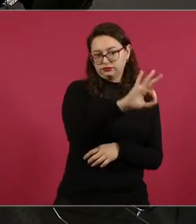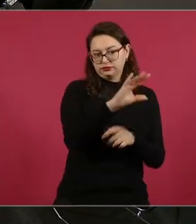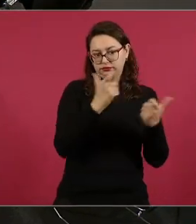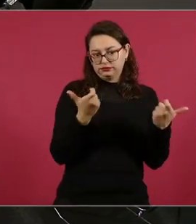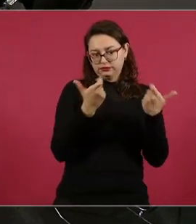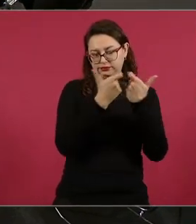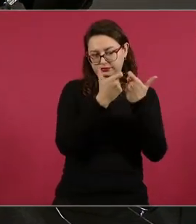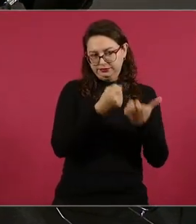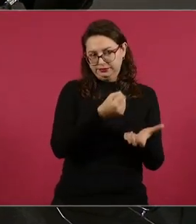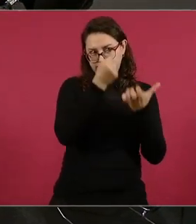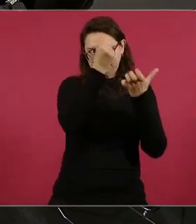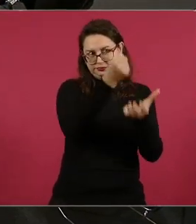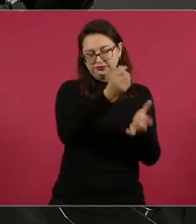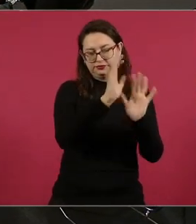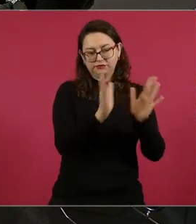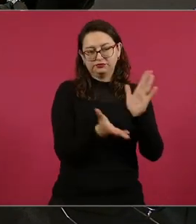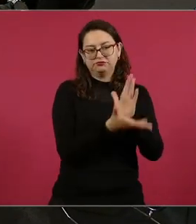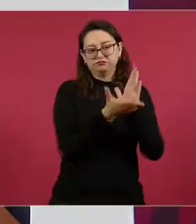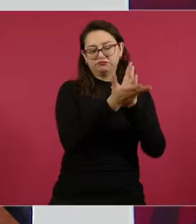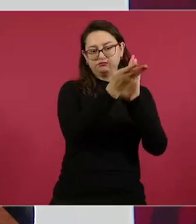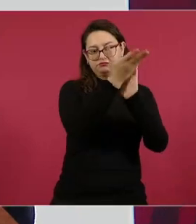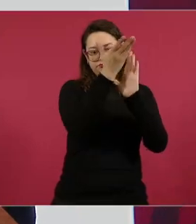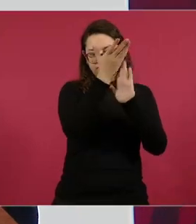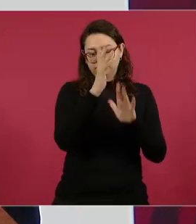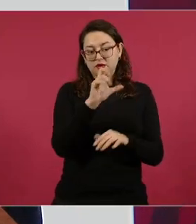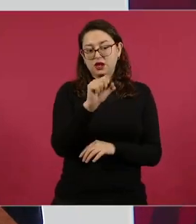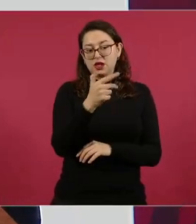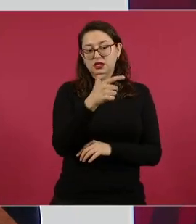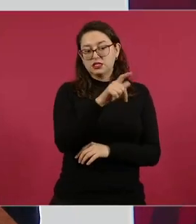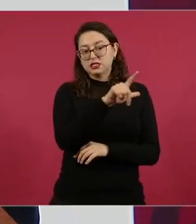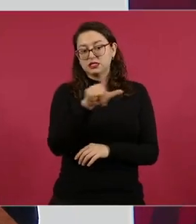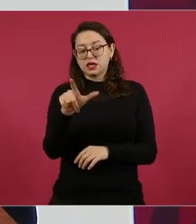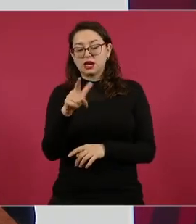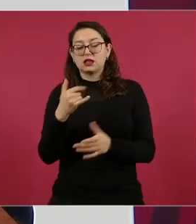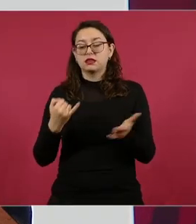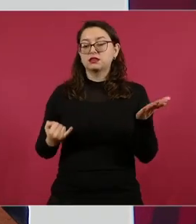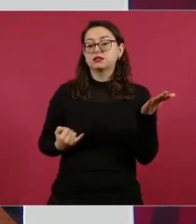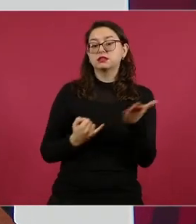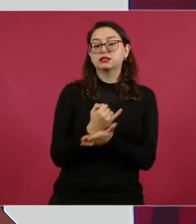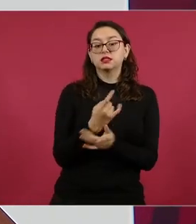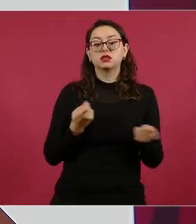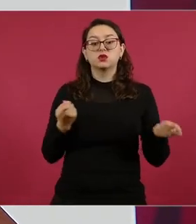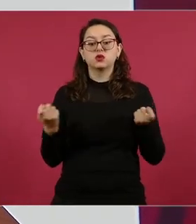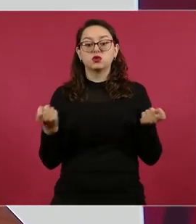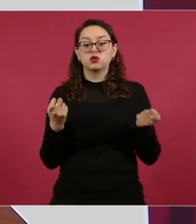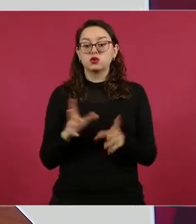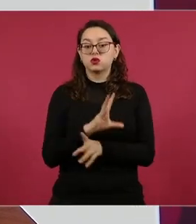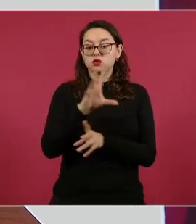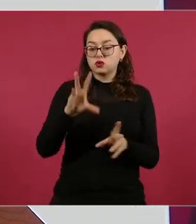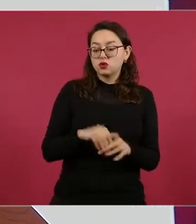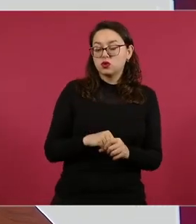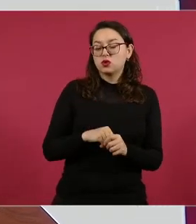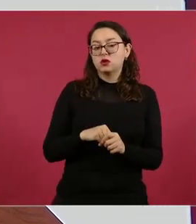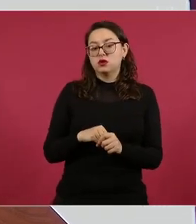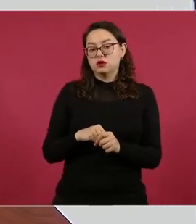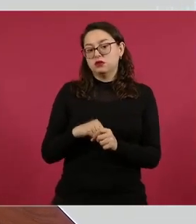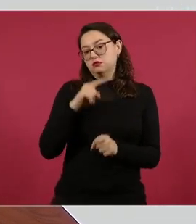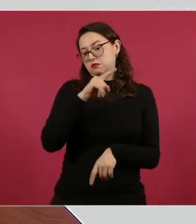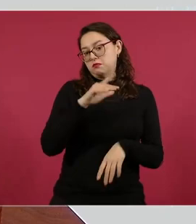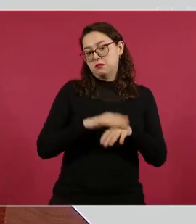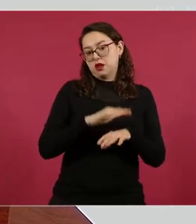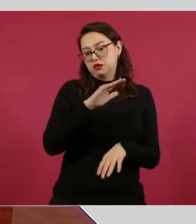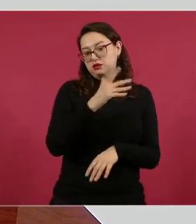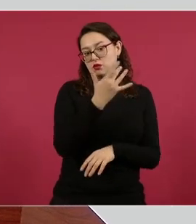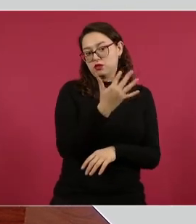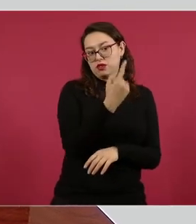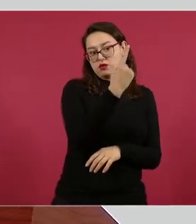la mayoría, no solo administraba, sino decidía qué hacer con las utilidades. Y